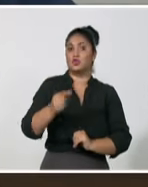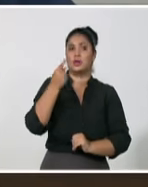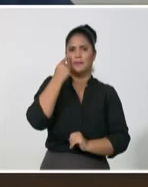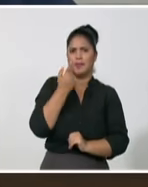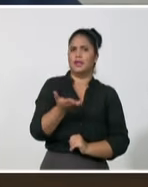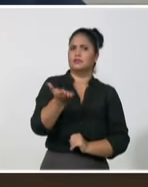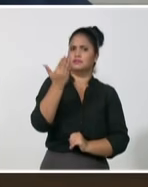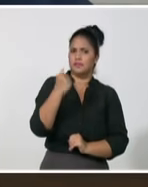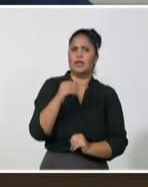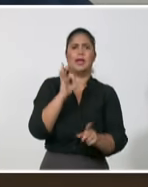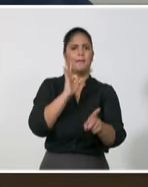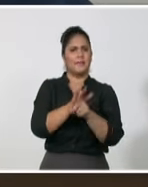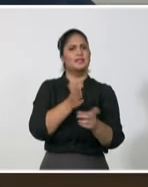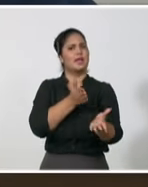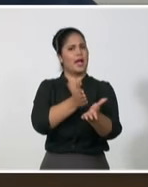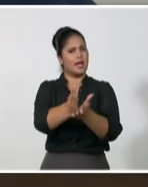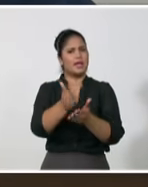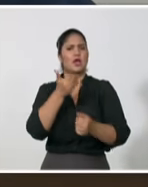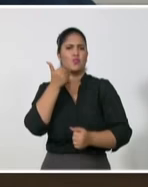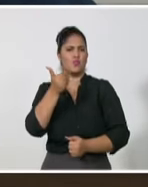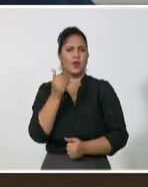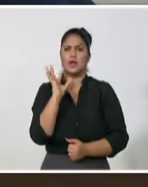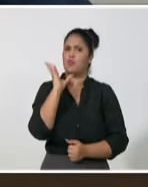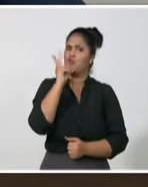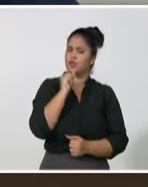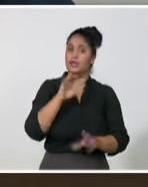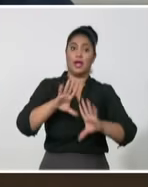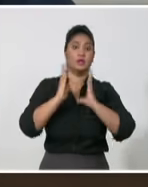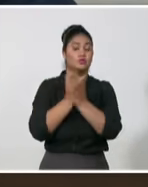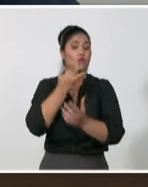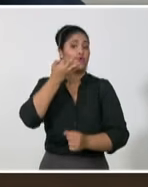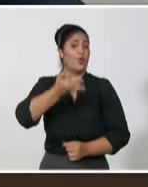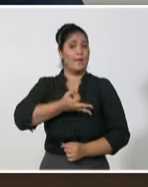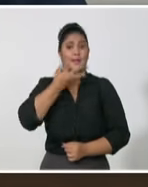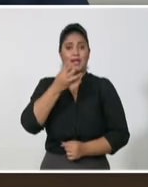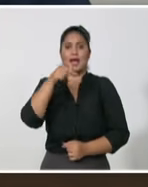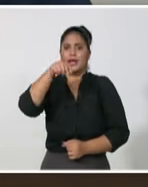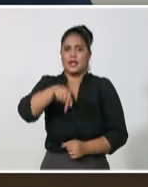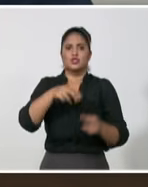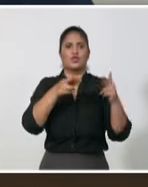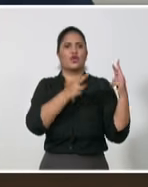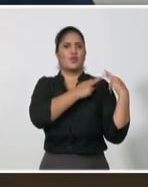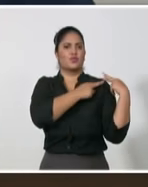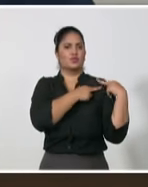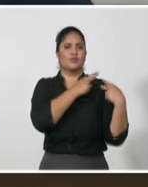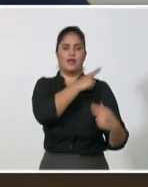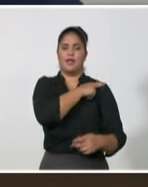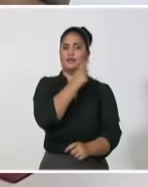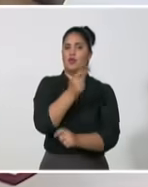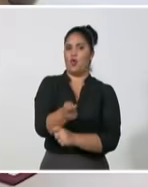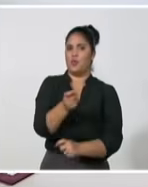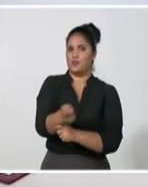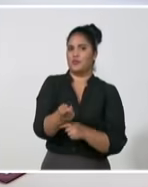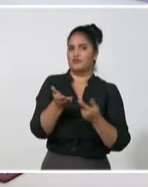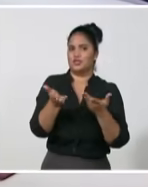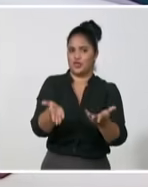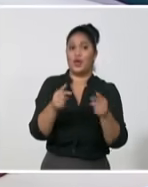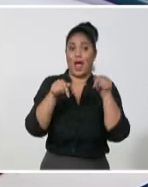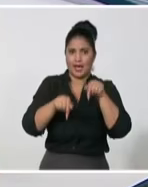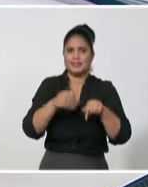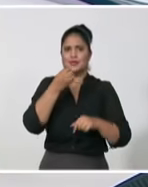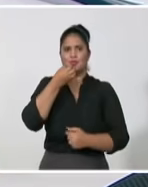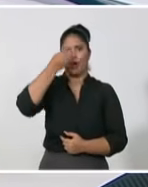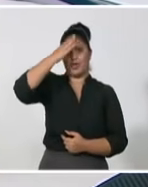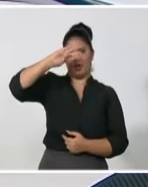estrategia de desarrollo local funcionan bien las provincias y si funcionan bien los municipios la provincia que va a funcionar bien el país asimismo